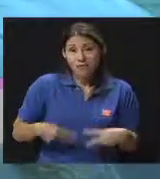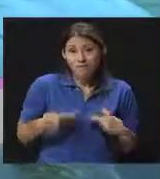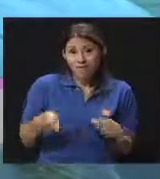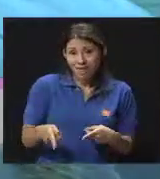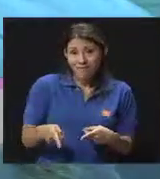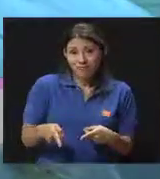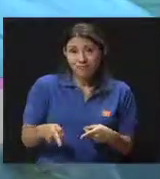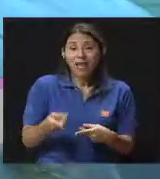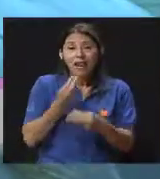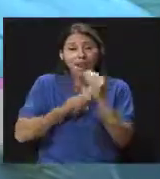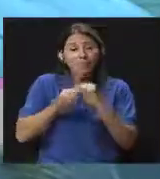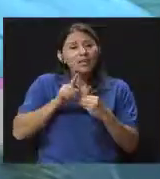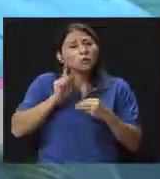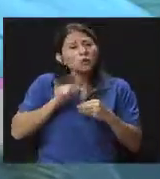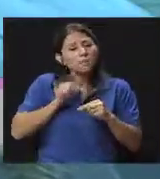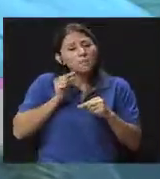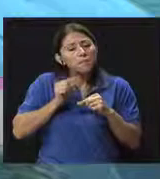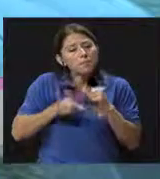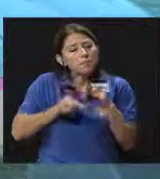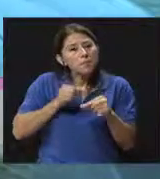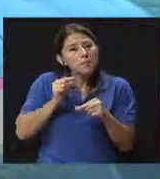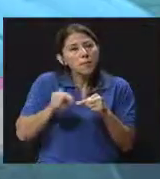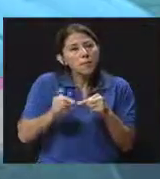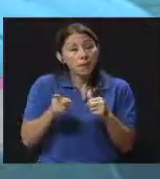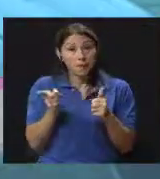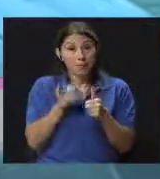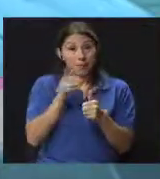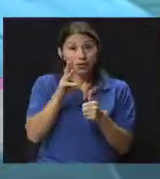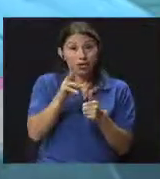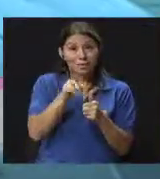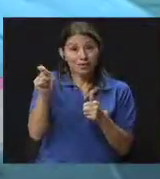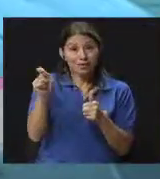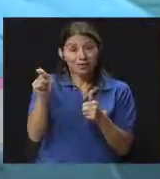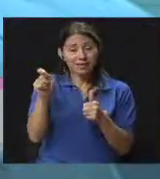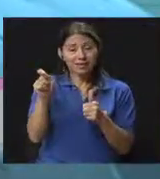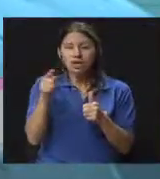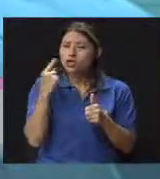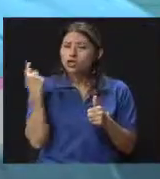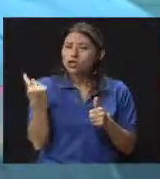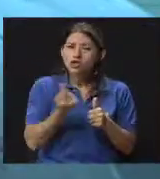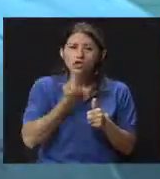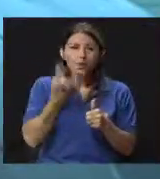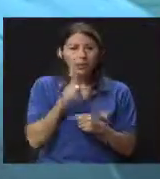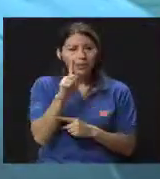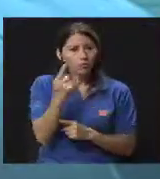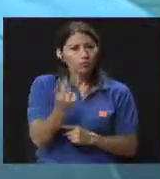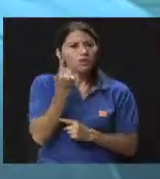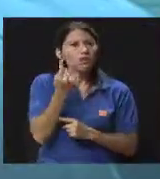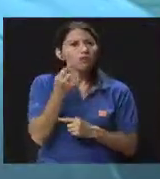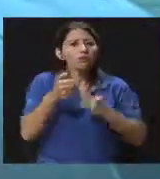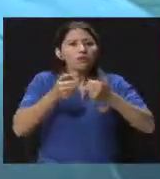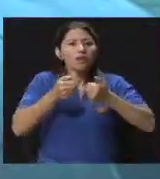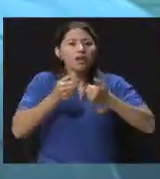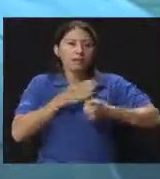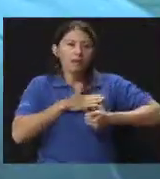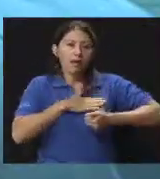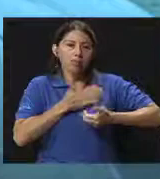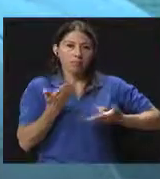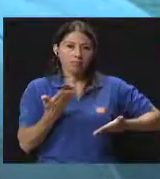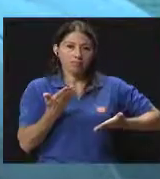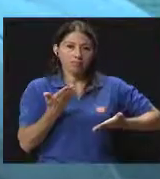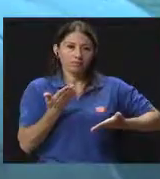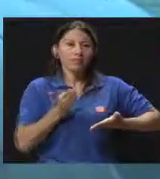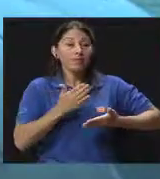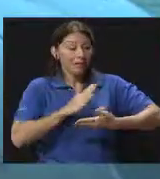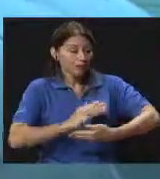ir paulatinamente. Los primeros 6 meses de vida el niño solamente necesita leche de mamá. La leche